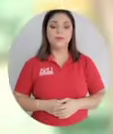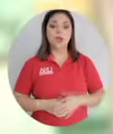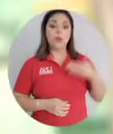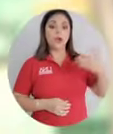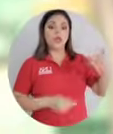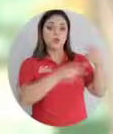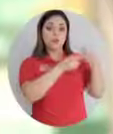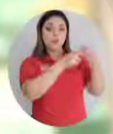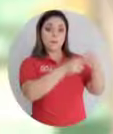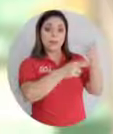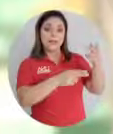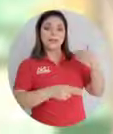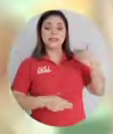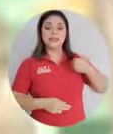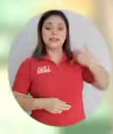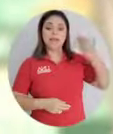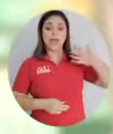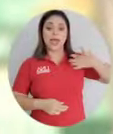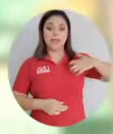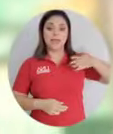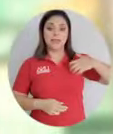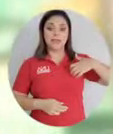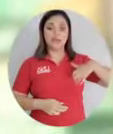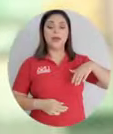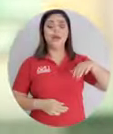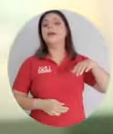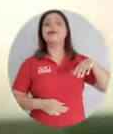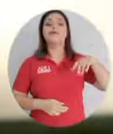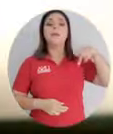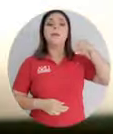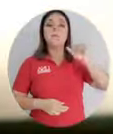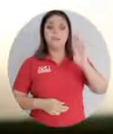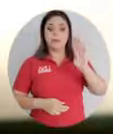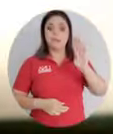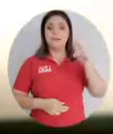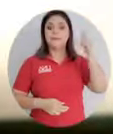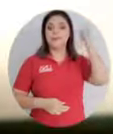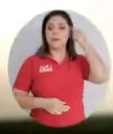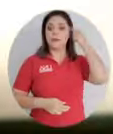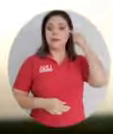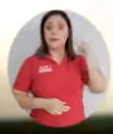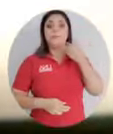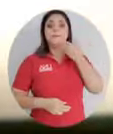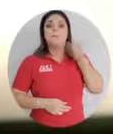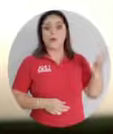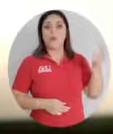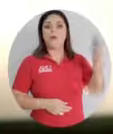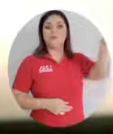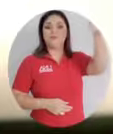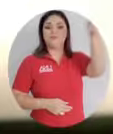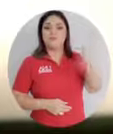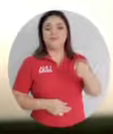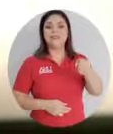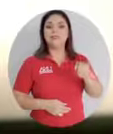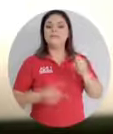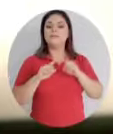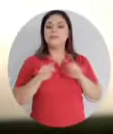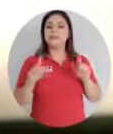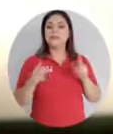señor argentino en el BID, ¿verdad? Muchos se espera que era el mejor perfil que había, pero también hay que